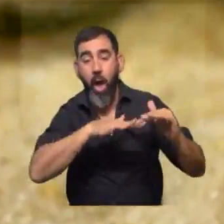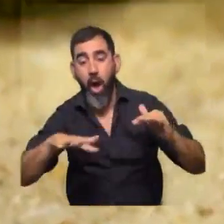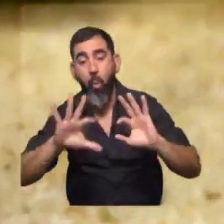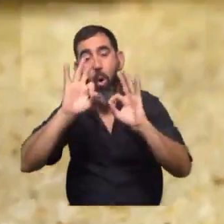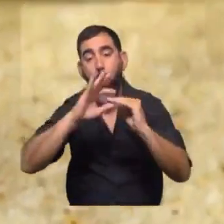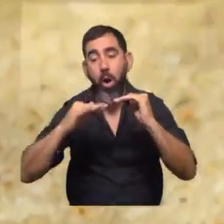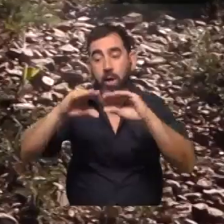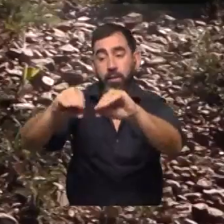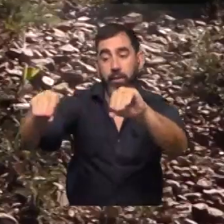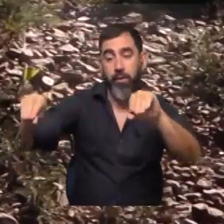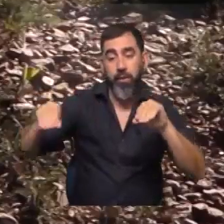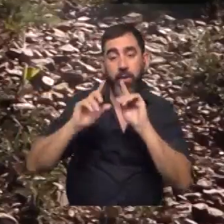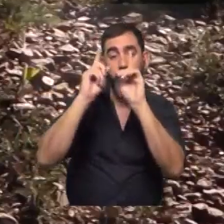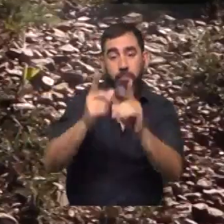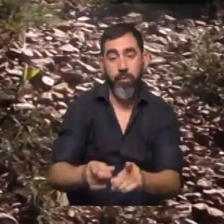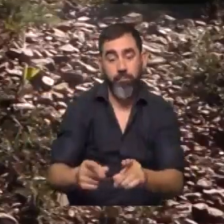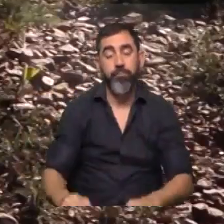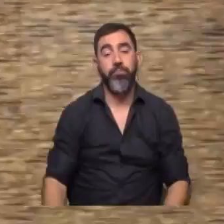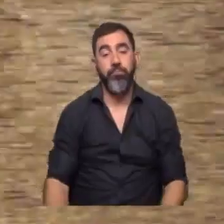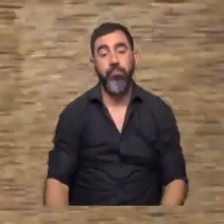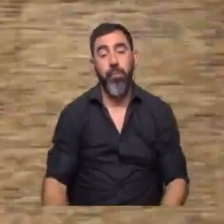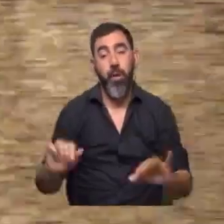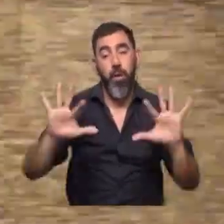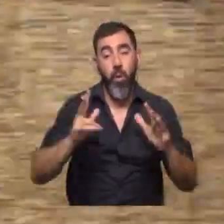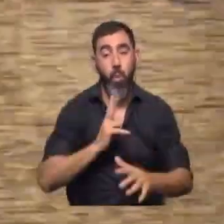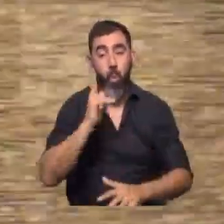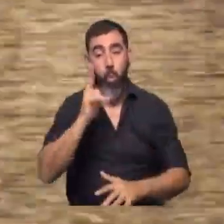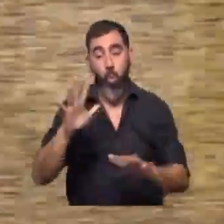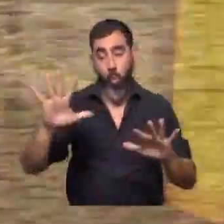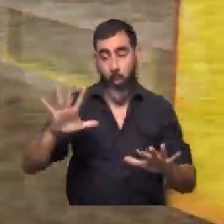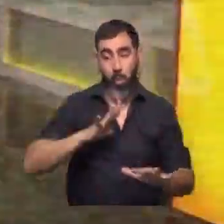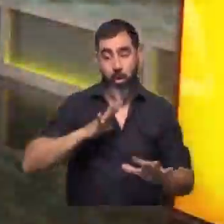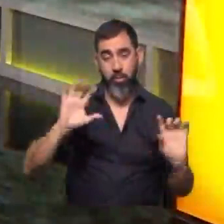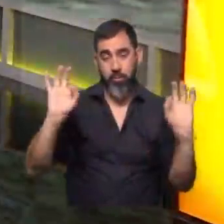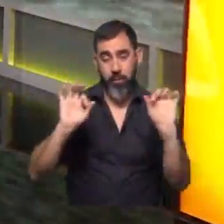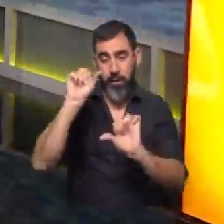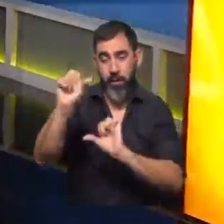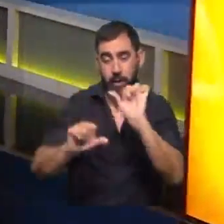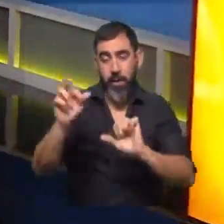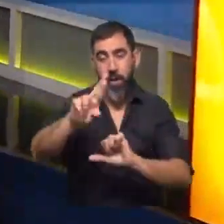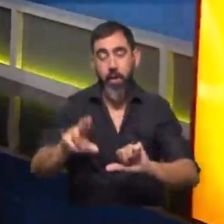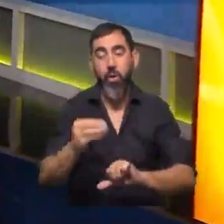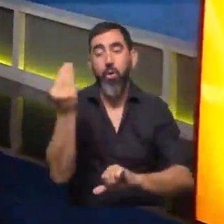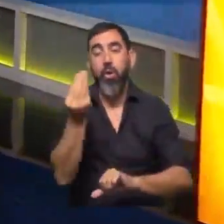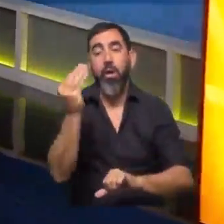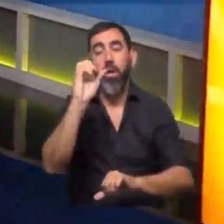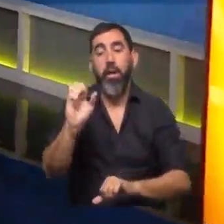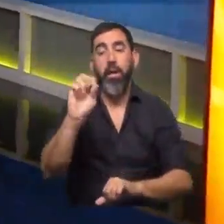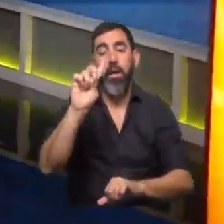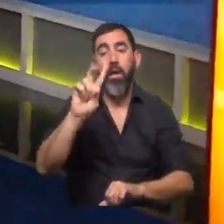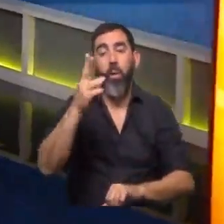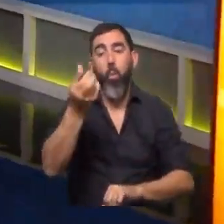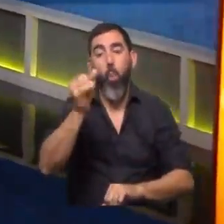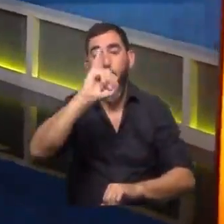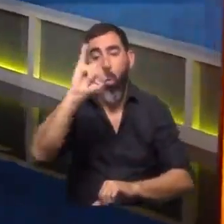sobre sus orillas. La mano humana aún no ha dañado demasiado al río Queguay. No tiene represas